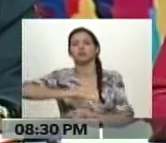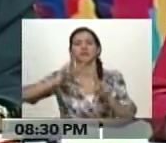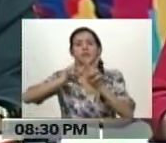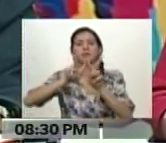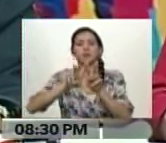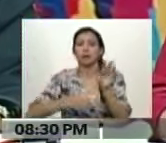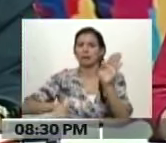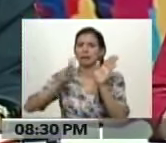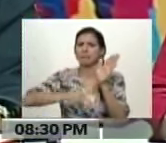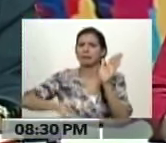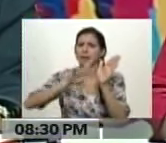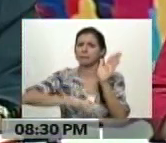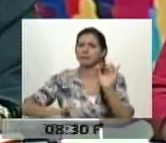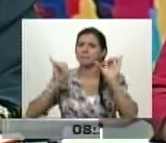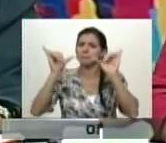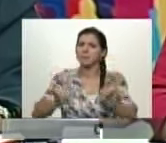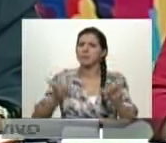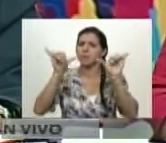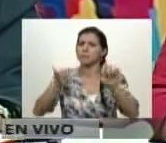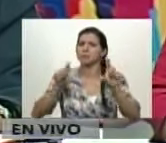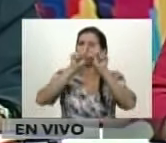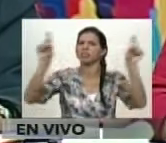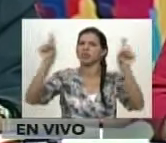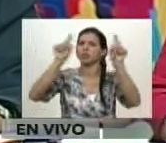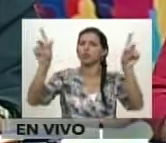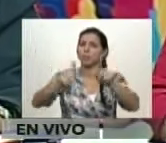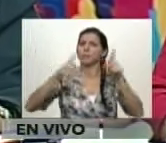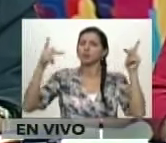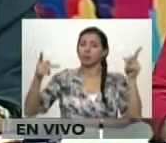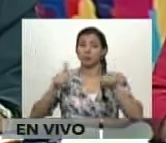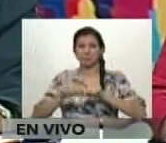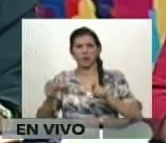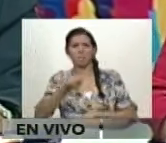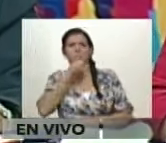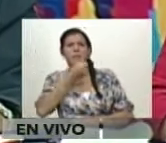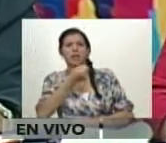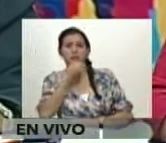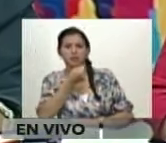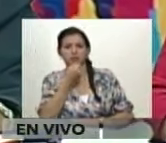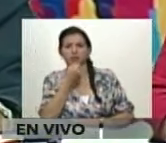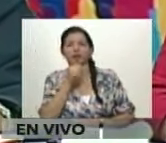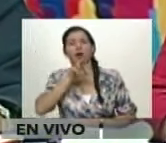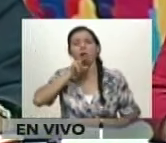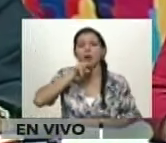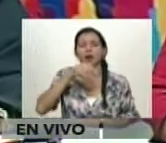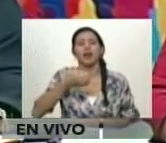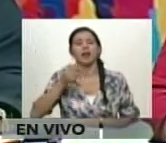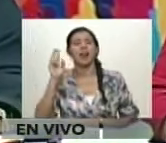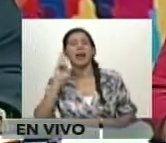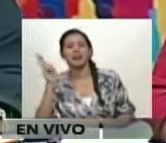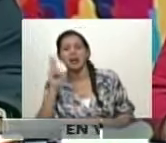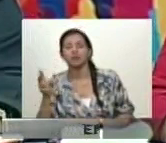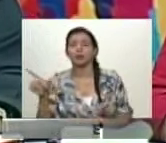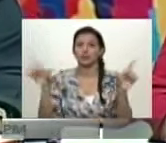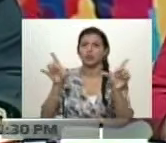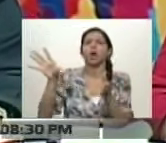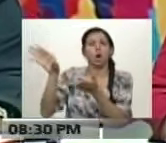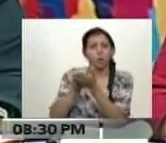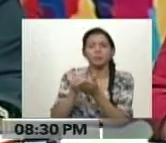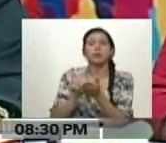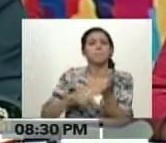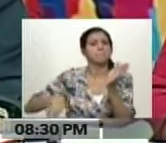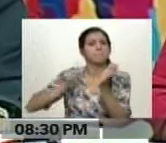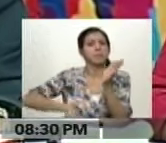veces. Y los periodistas que hablan por radio, por televisión, lo dicen mil